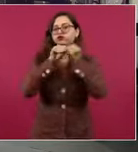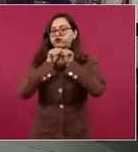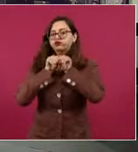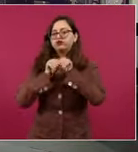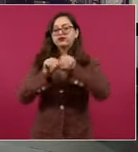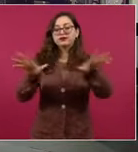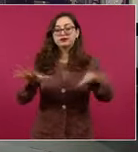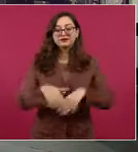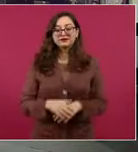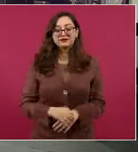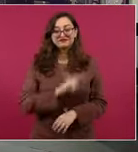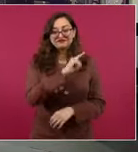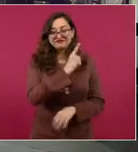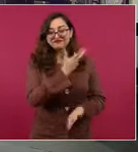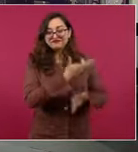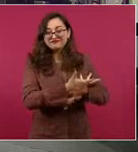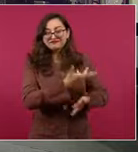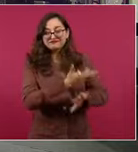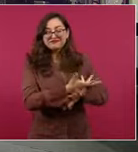Eso ya no